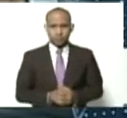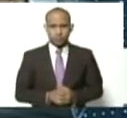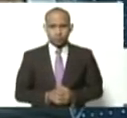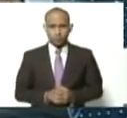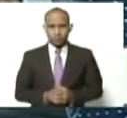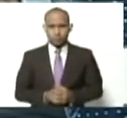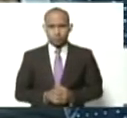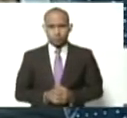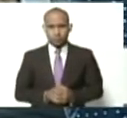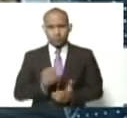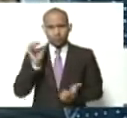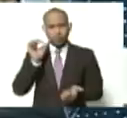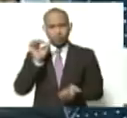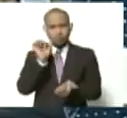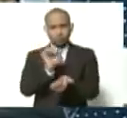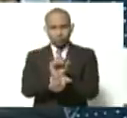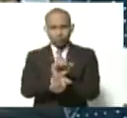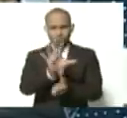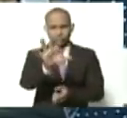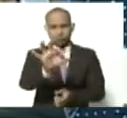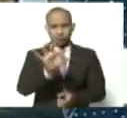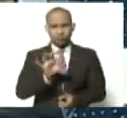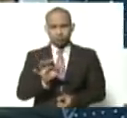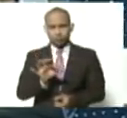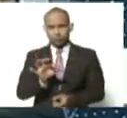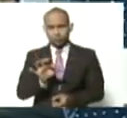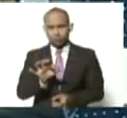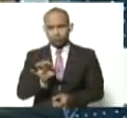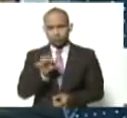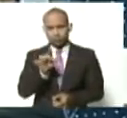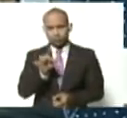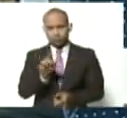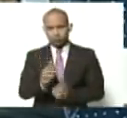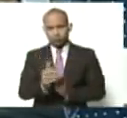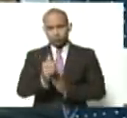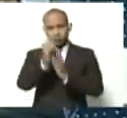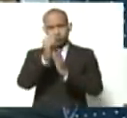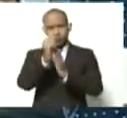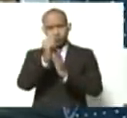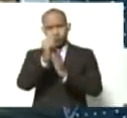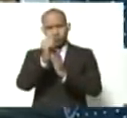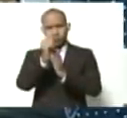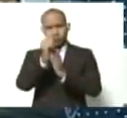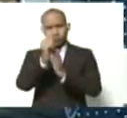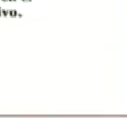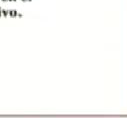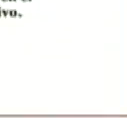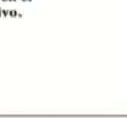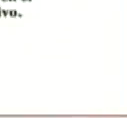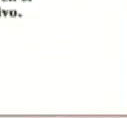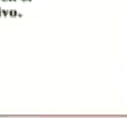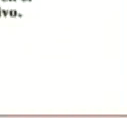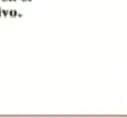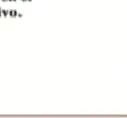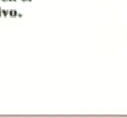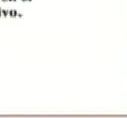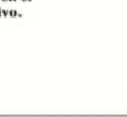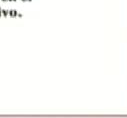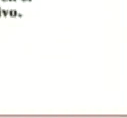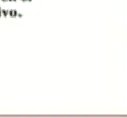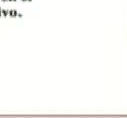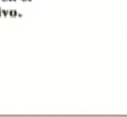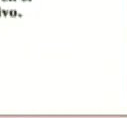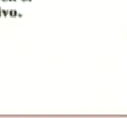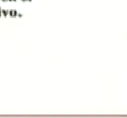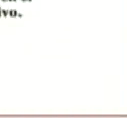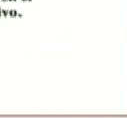fue reclutado por este delincuente, por este asesino llamado Mariano José Ugarte Morillo. También él fue funcionario de la